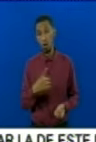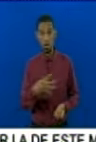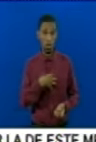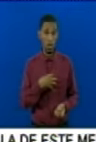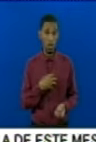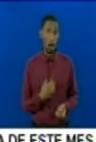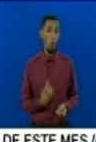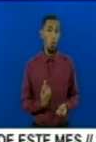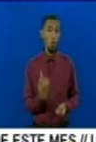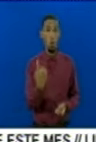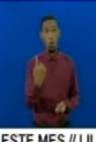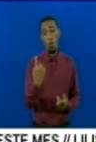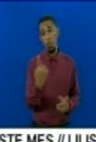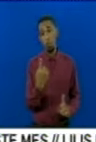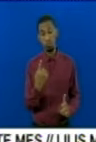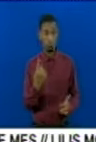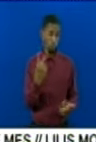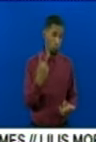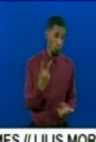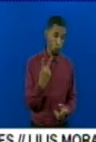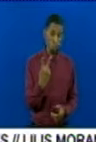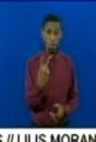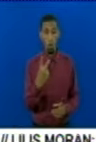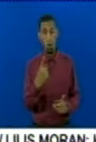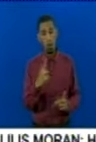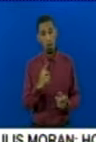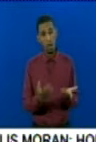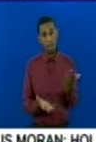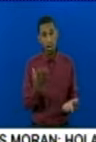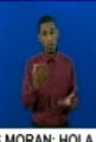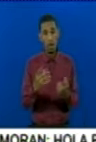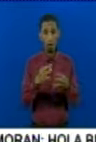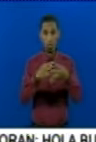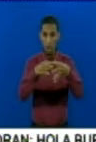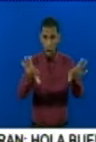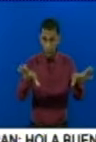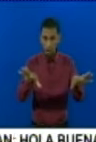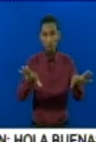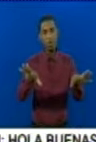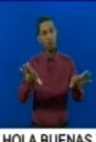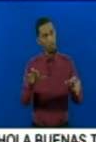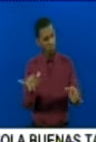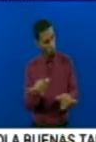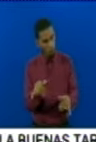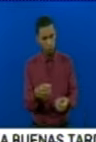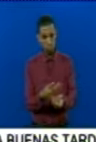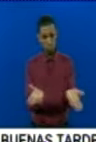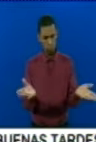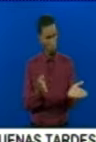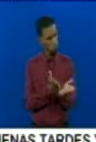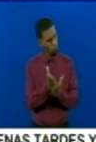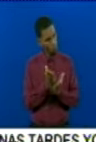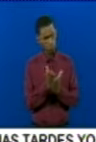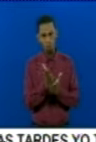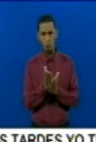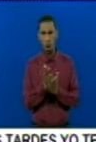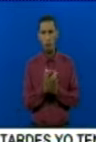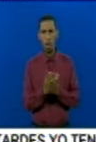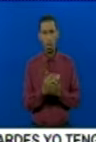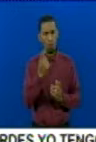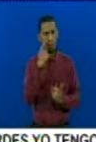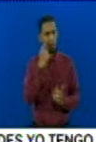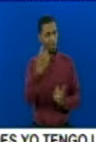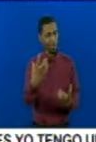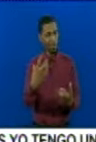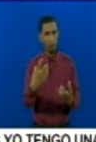el kilogramo para la gratuidad, hacerlo también. Ese es un primer elemento que está dentro de la estrategia. En el